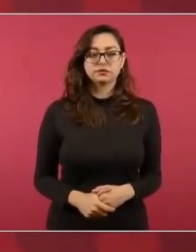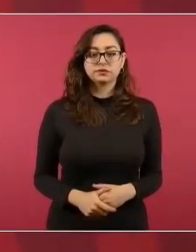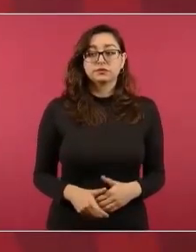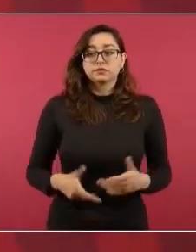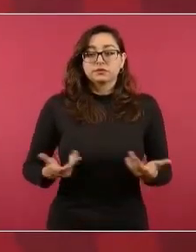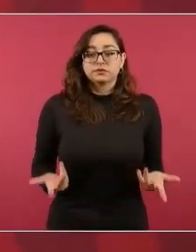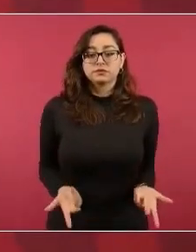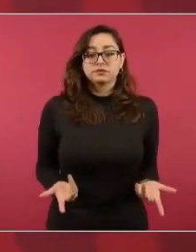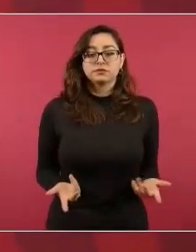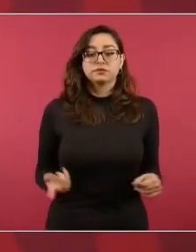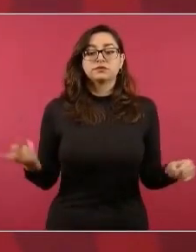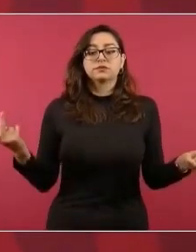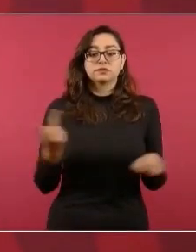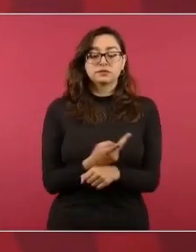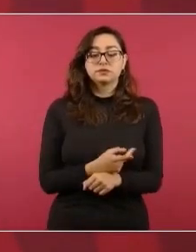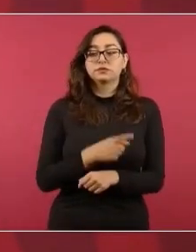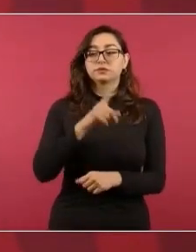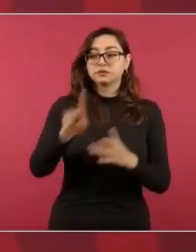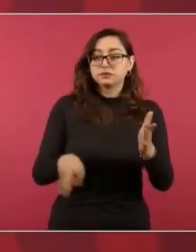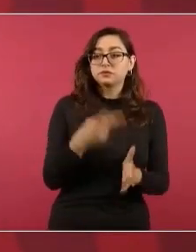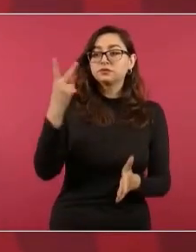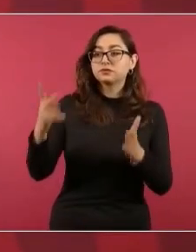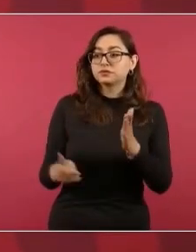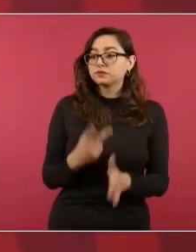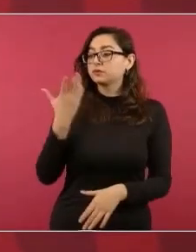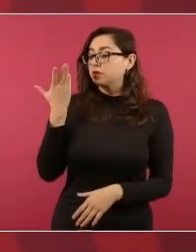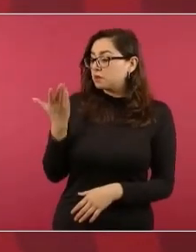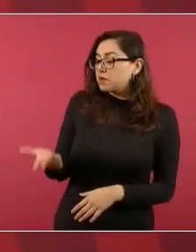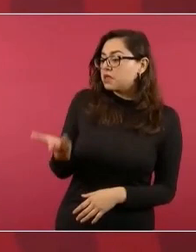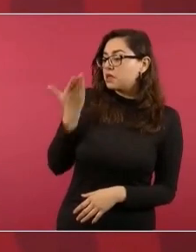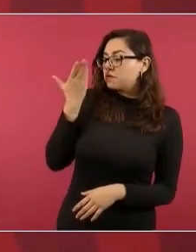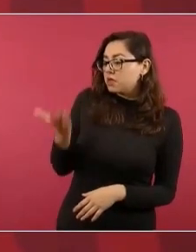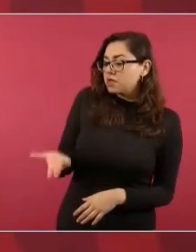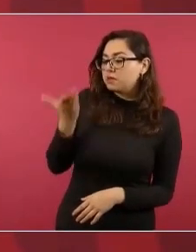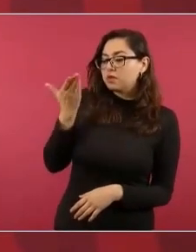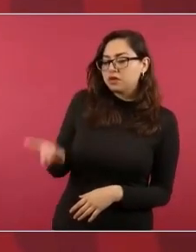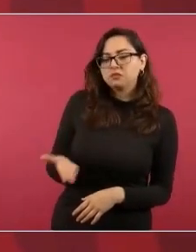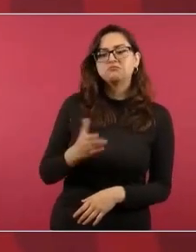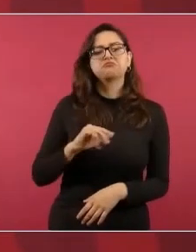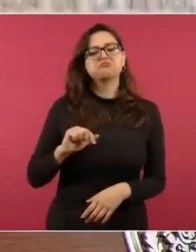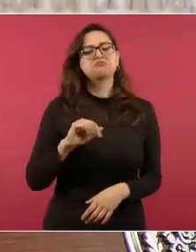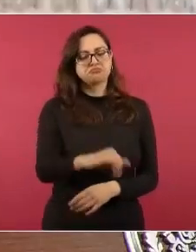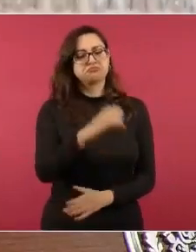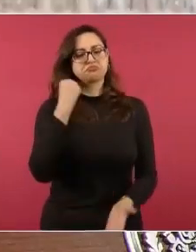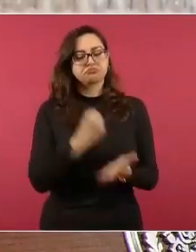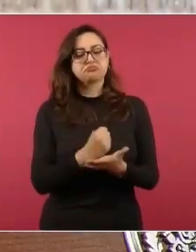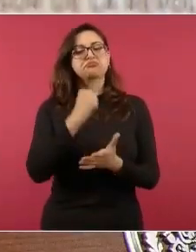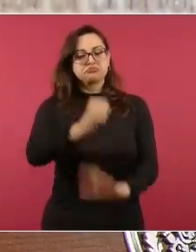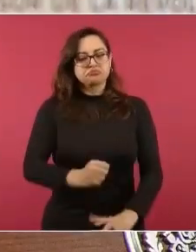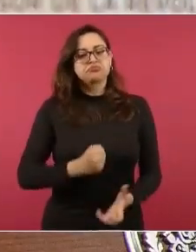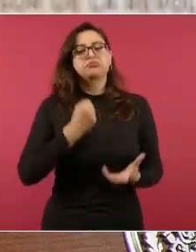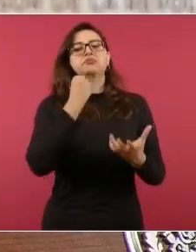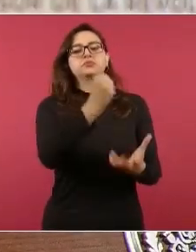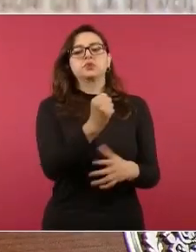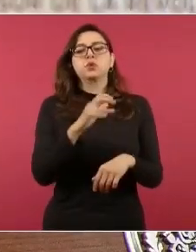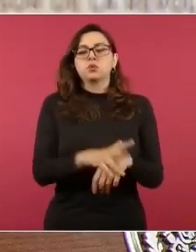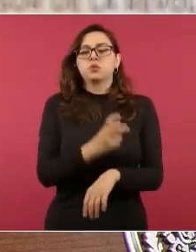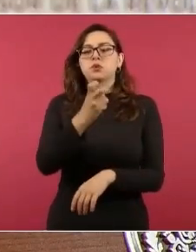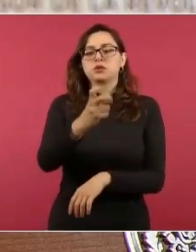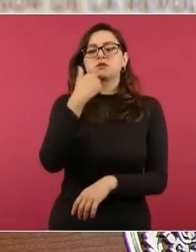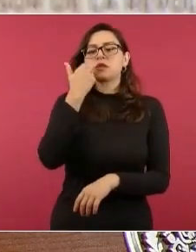todo lo que solicitan se autoriza. Por eso quiero que Alejandro informe.